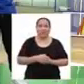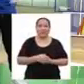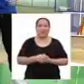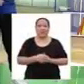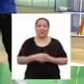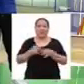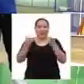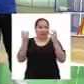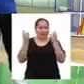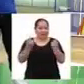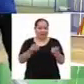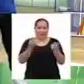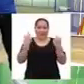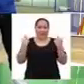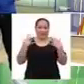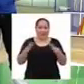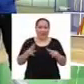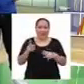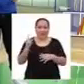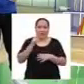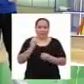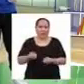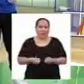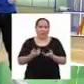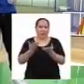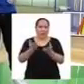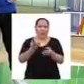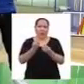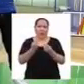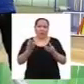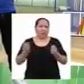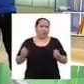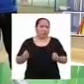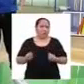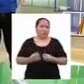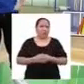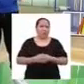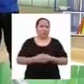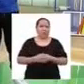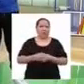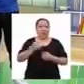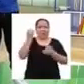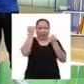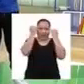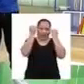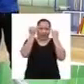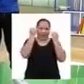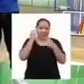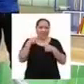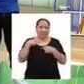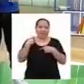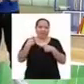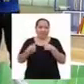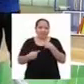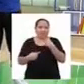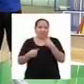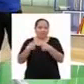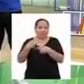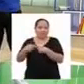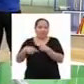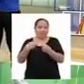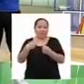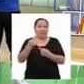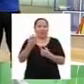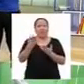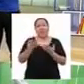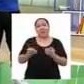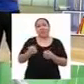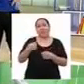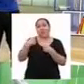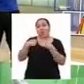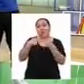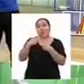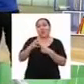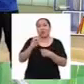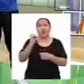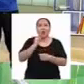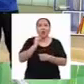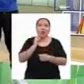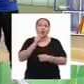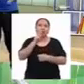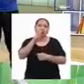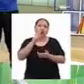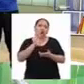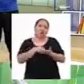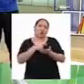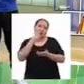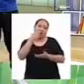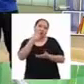Pónganse las pilas, no tienen que dar mucho. El truco es hacerlo de manera constante. Si quieren, todos los días o 2 veces por